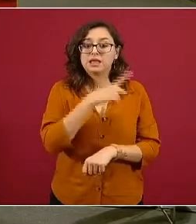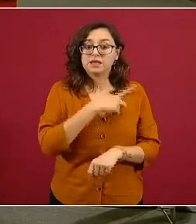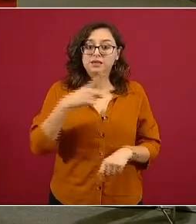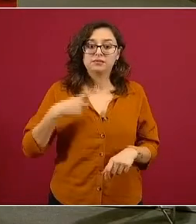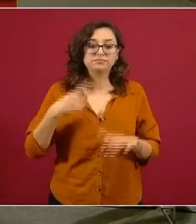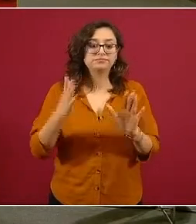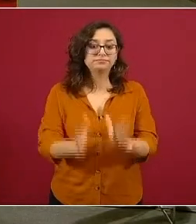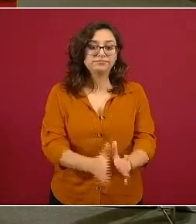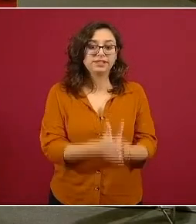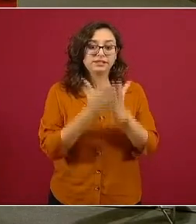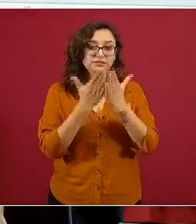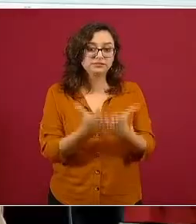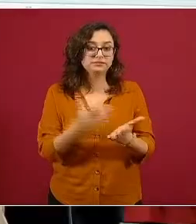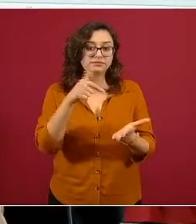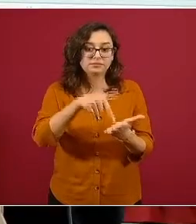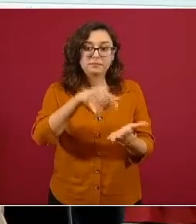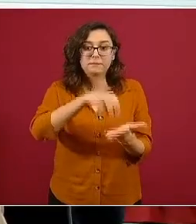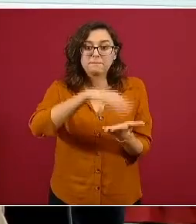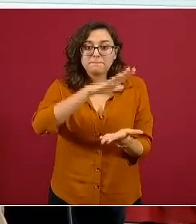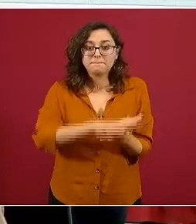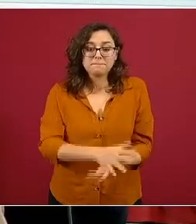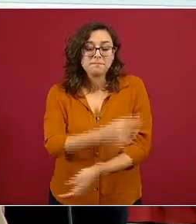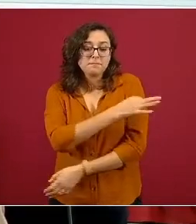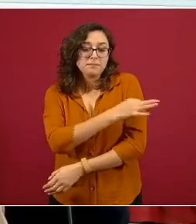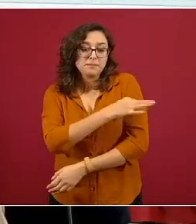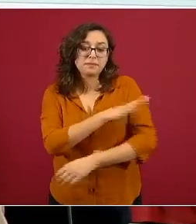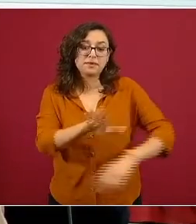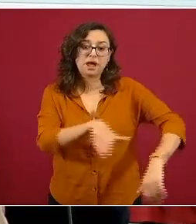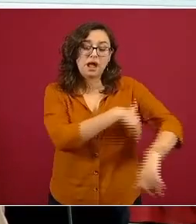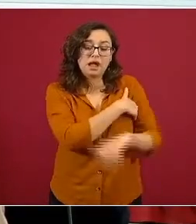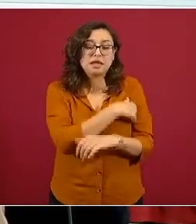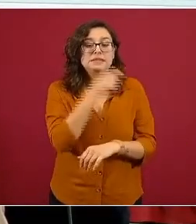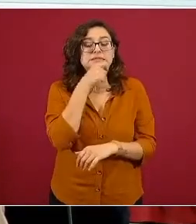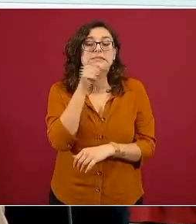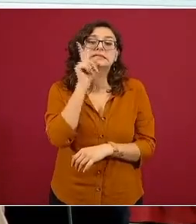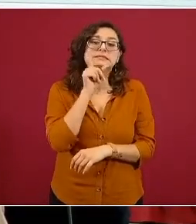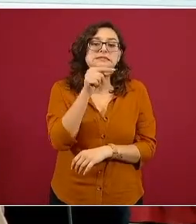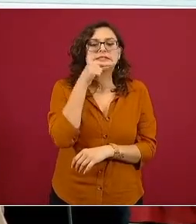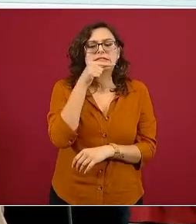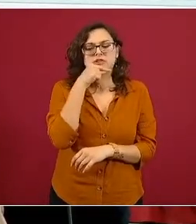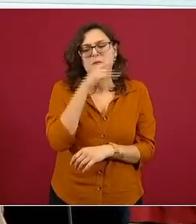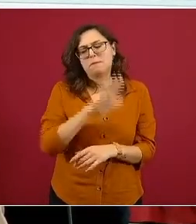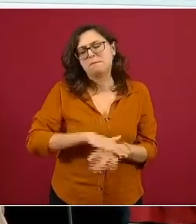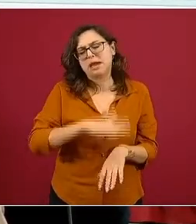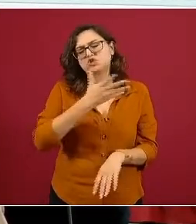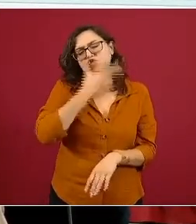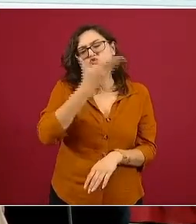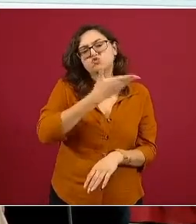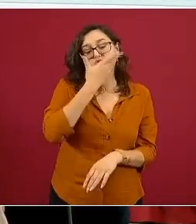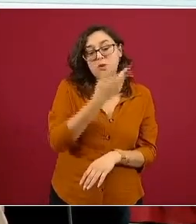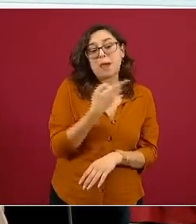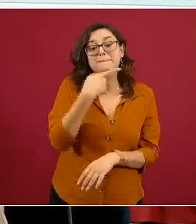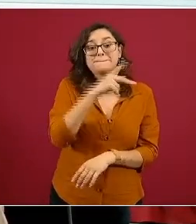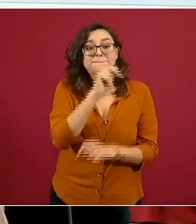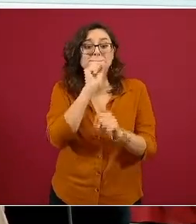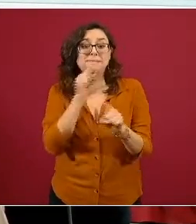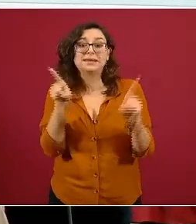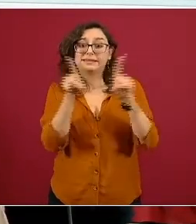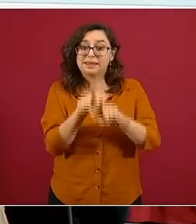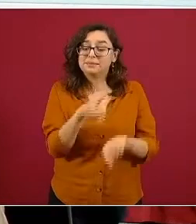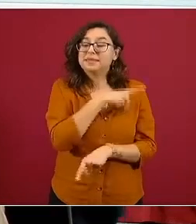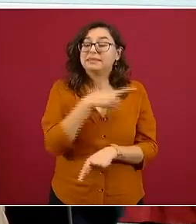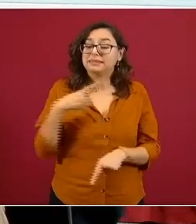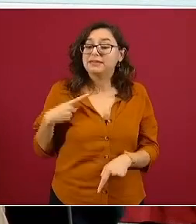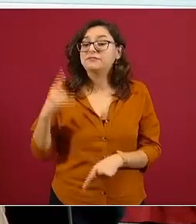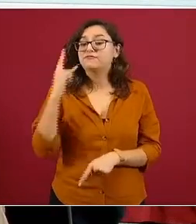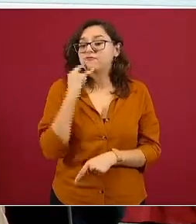cartillas nacionales de salud. No solo la de las niñas y niños, que esa tiene una tradición mayor, sino que hay un gran esfuerzo del gobierno federal